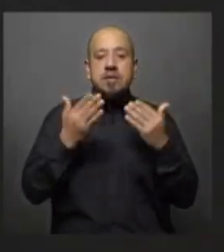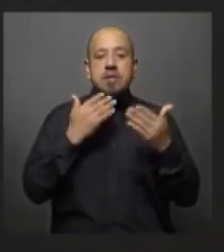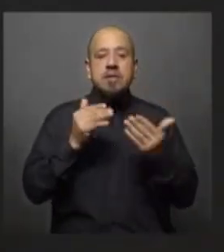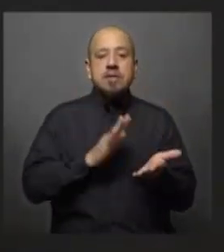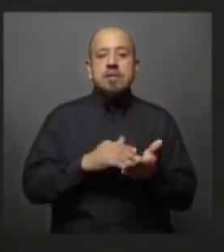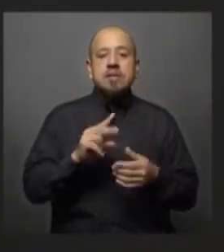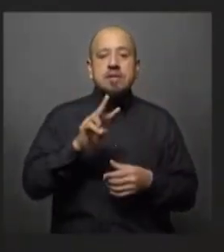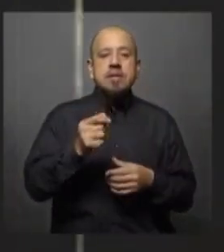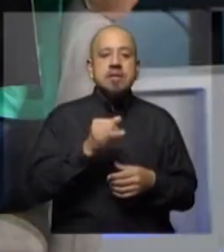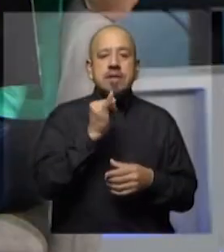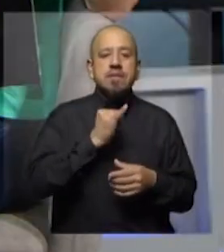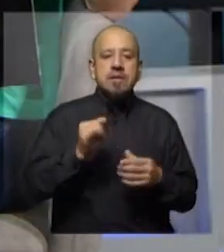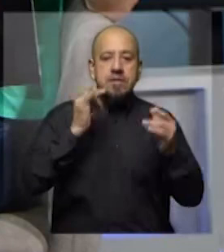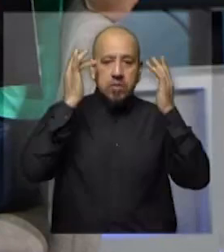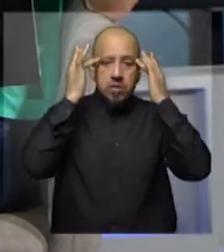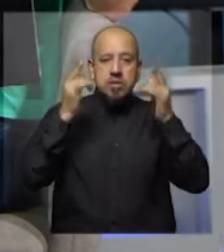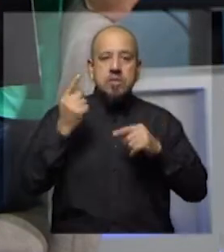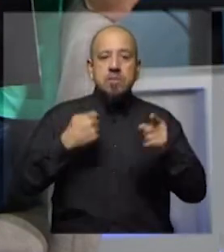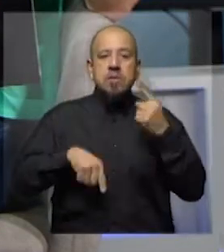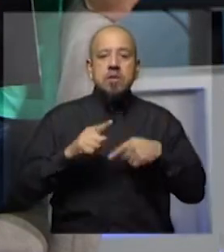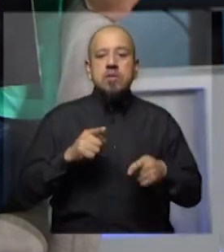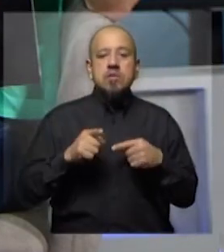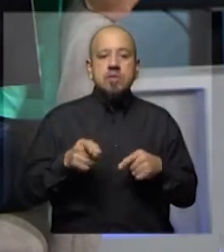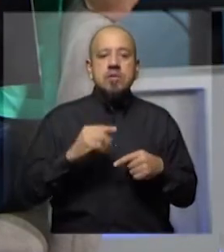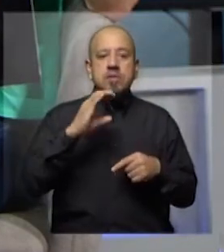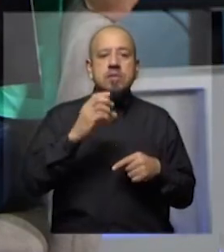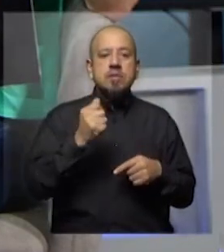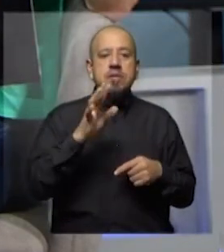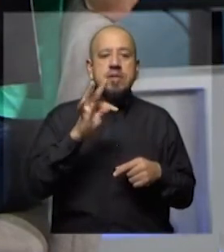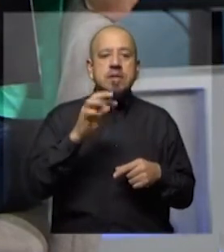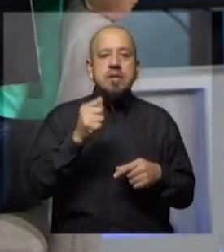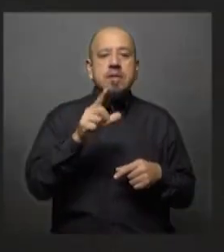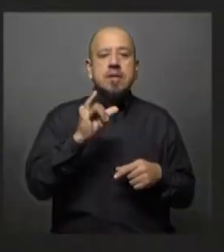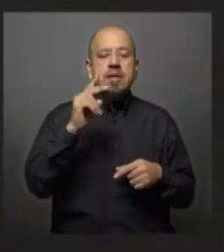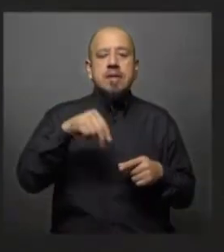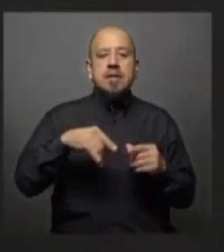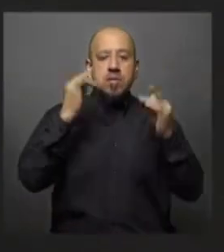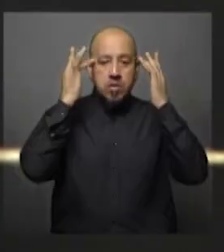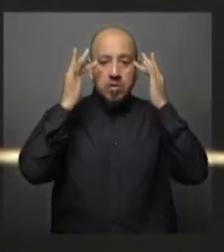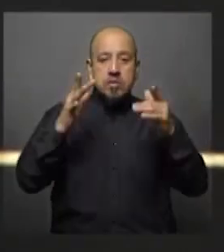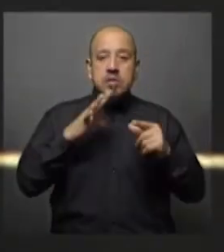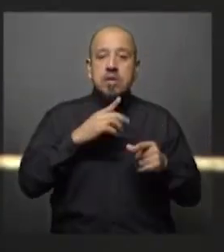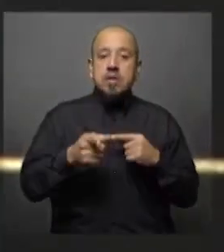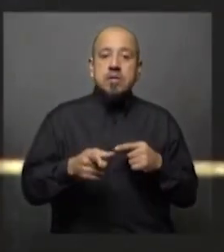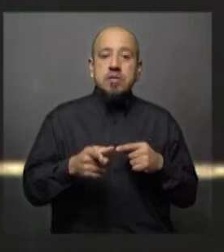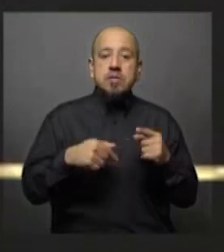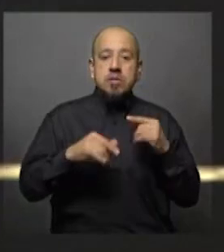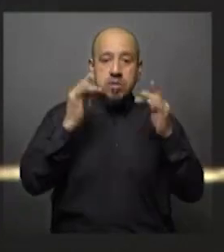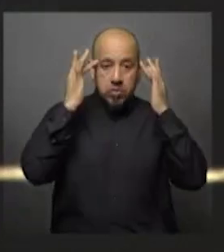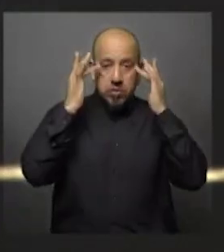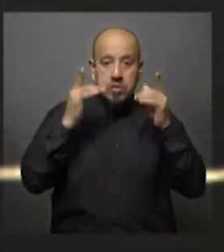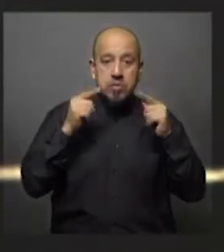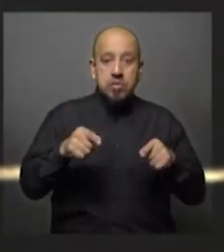bas Ferreira y educación a continuación pero ahí teníamos a la Catalina haciendo humor con el tema de Educación y hay una noticia de Educación